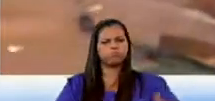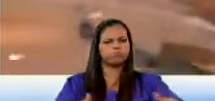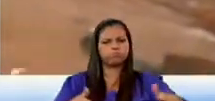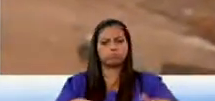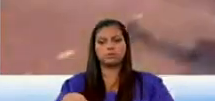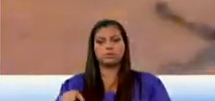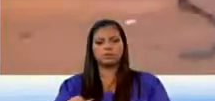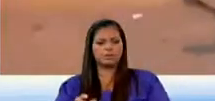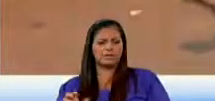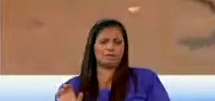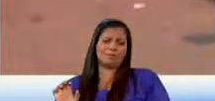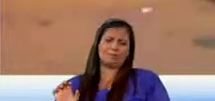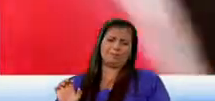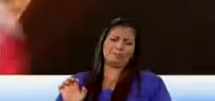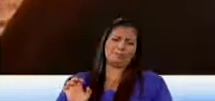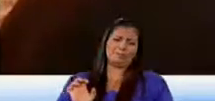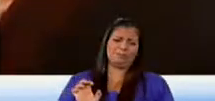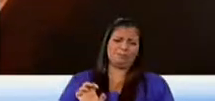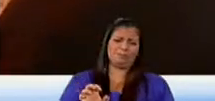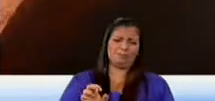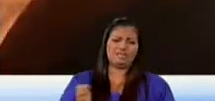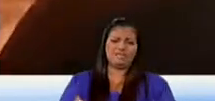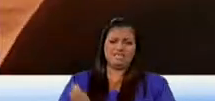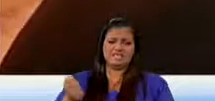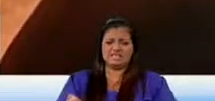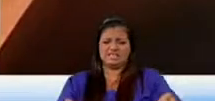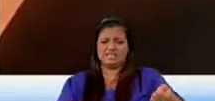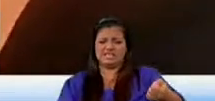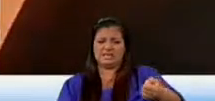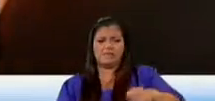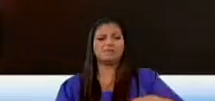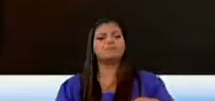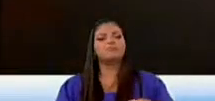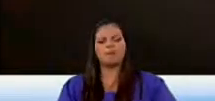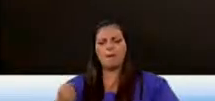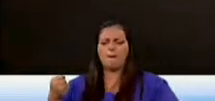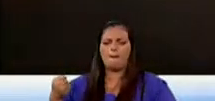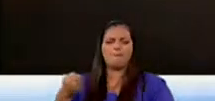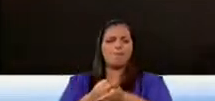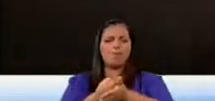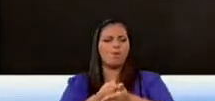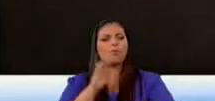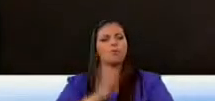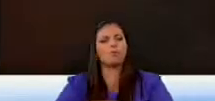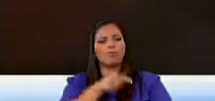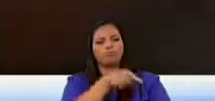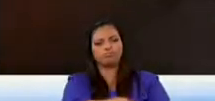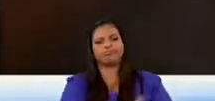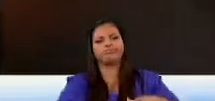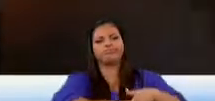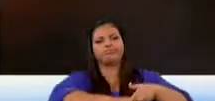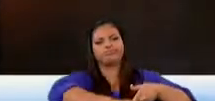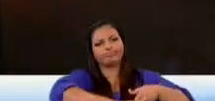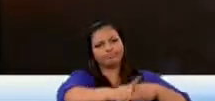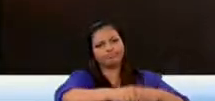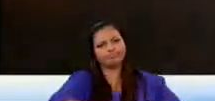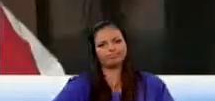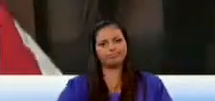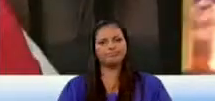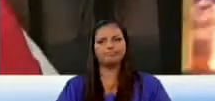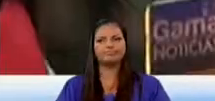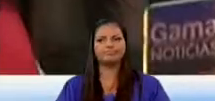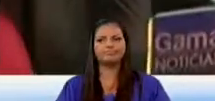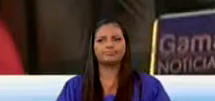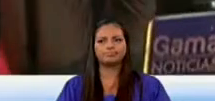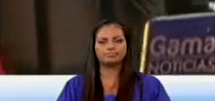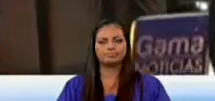esquivarse. Trata así, mire el freno como freno y llega acá. Y el otro se dio la fuga. El otro se dio la fuga. Tiene que estar por ahí nomás por bajando el puente de piedra ahí. O sea,